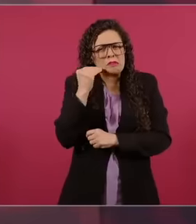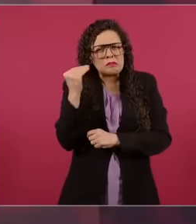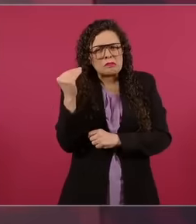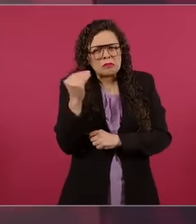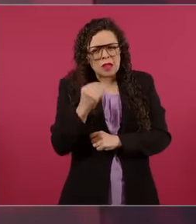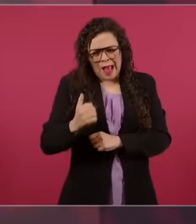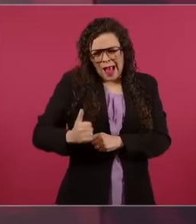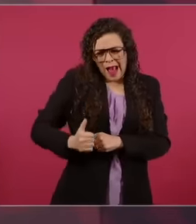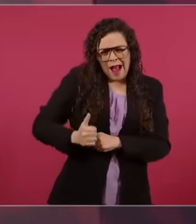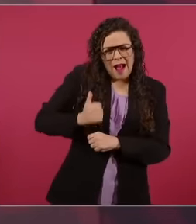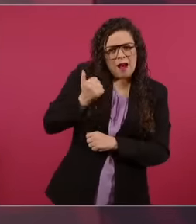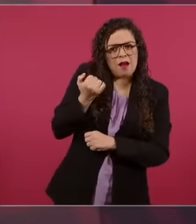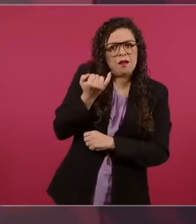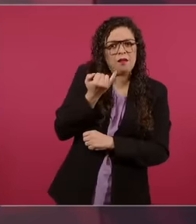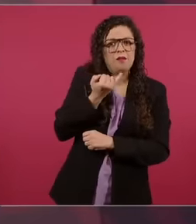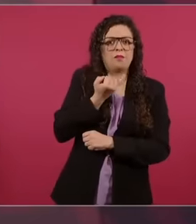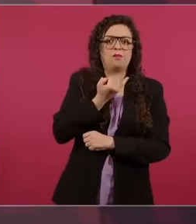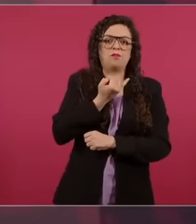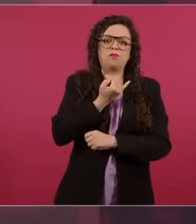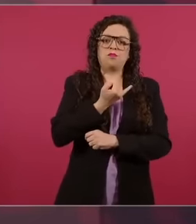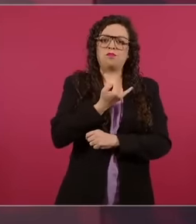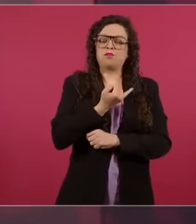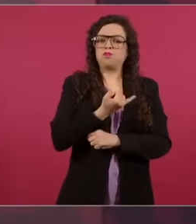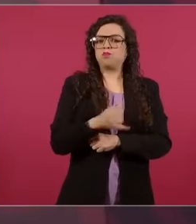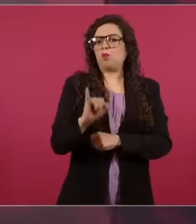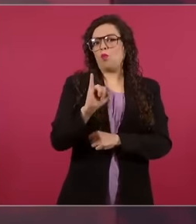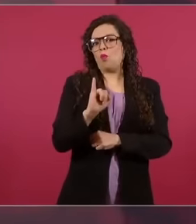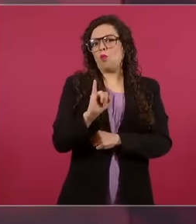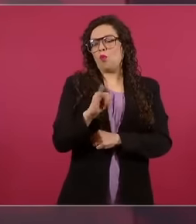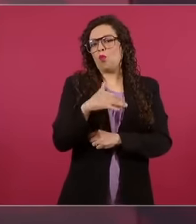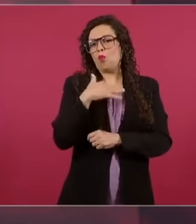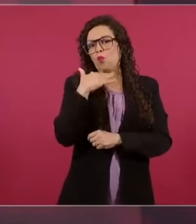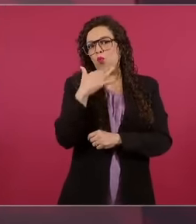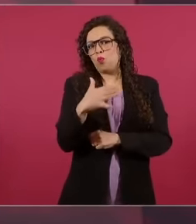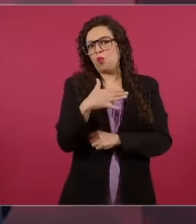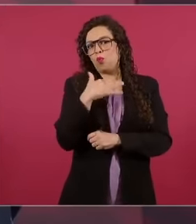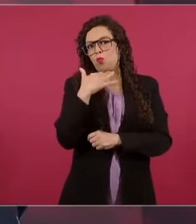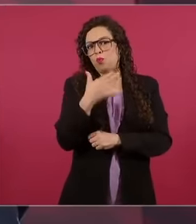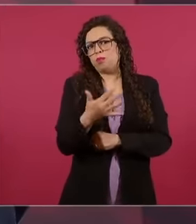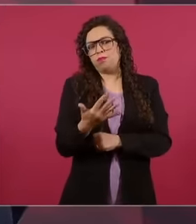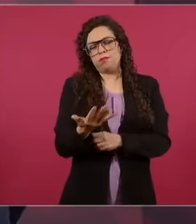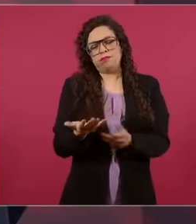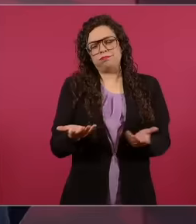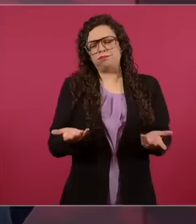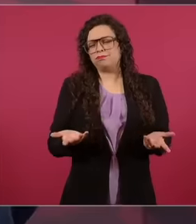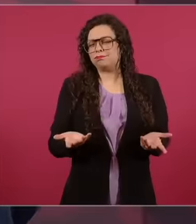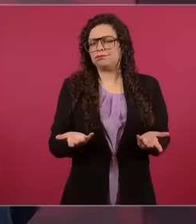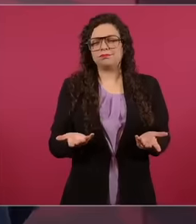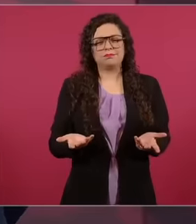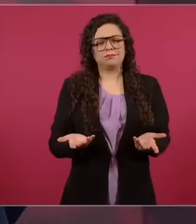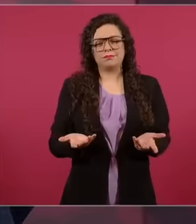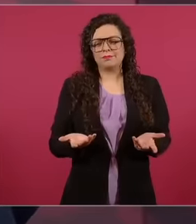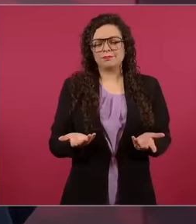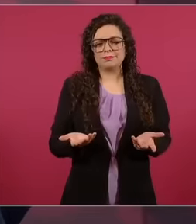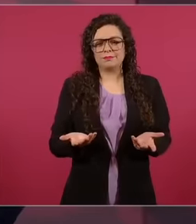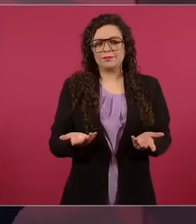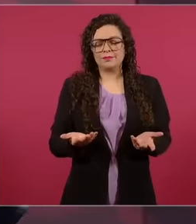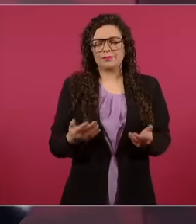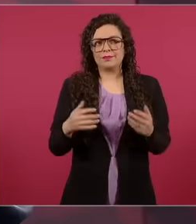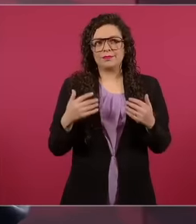imagínense qué nivel